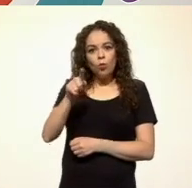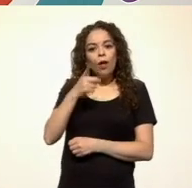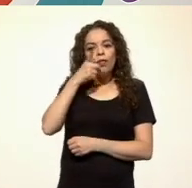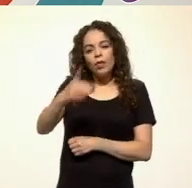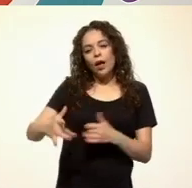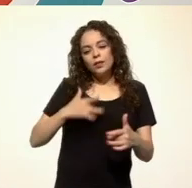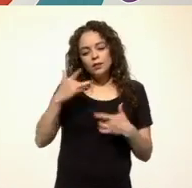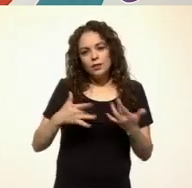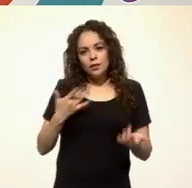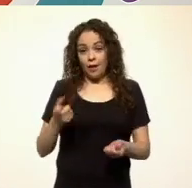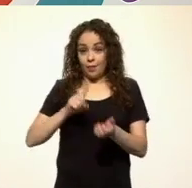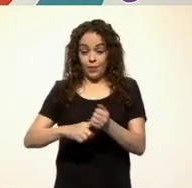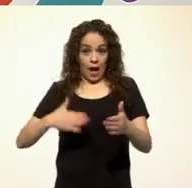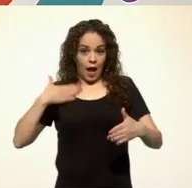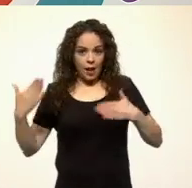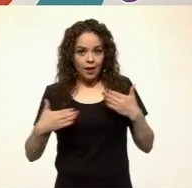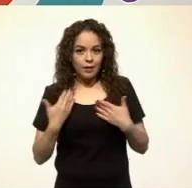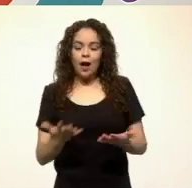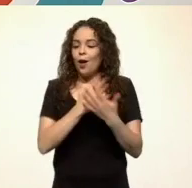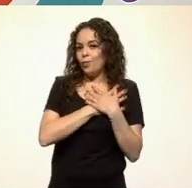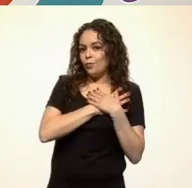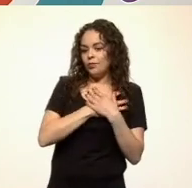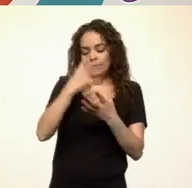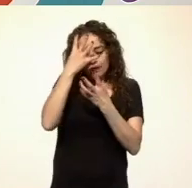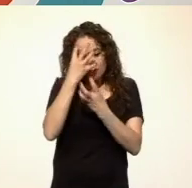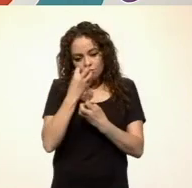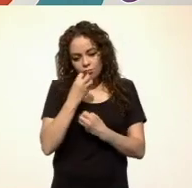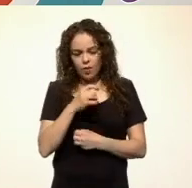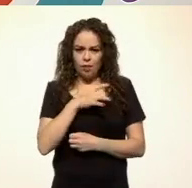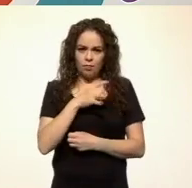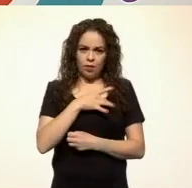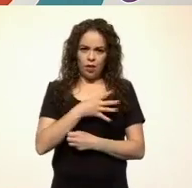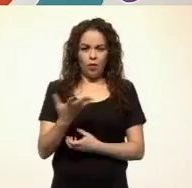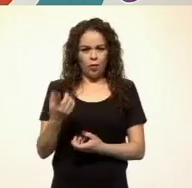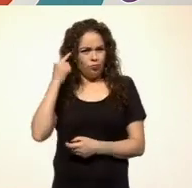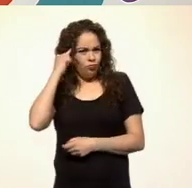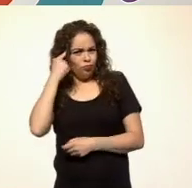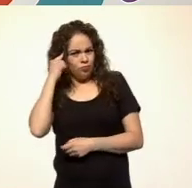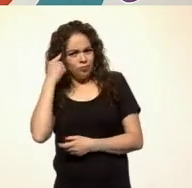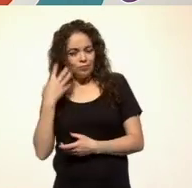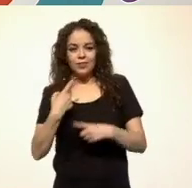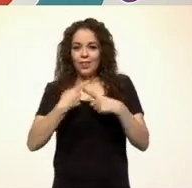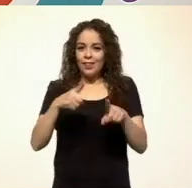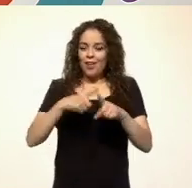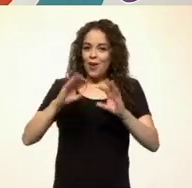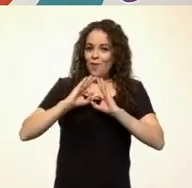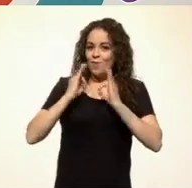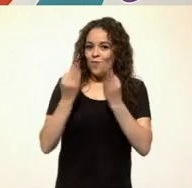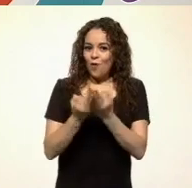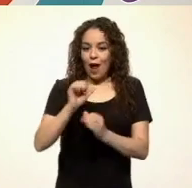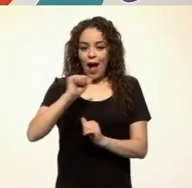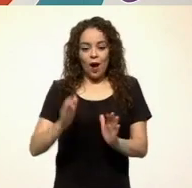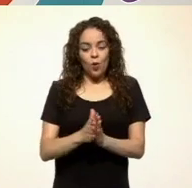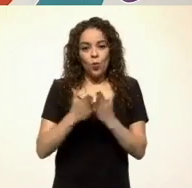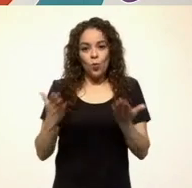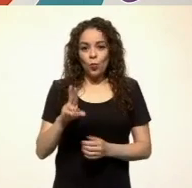Alegría, amor, tristeza, miedo, enojo. De una manera distinta a los cuentos o a las